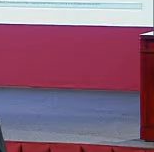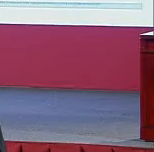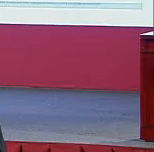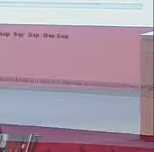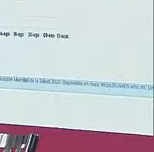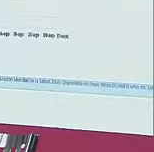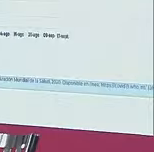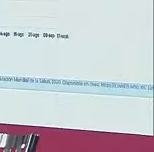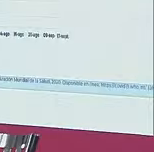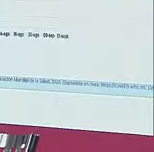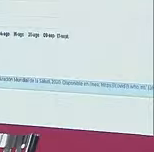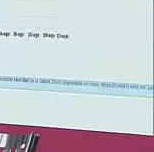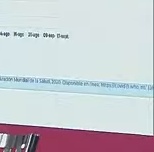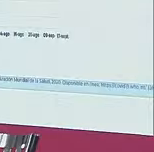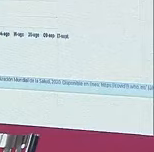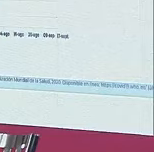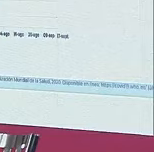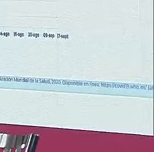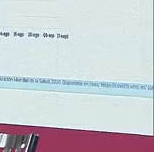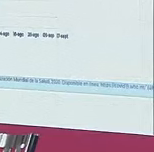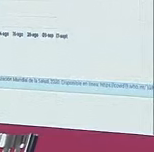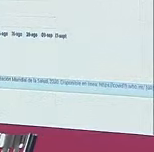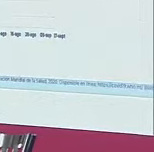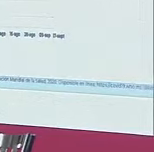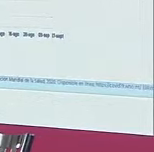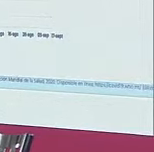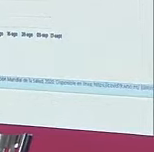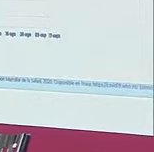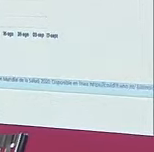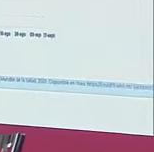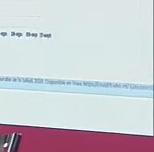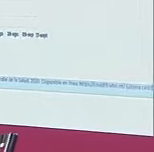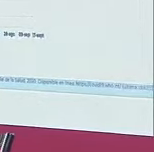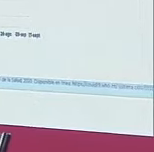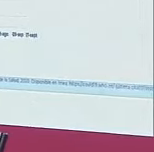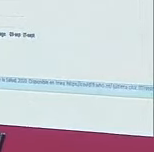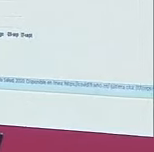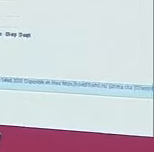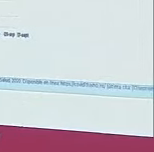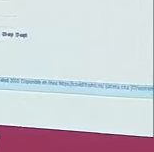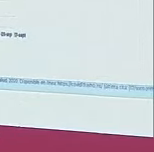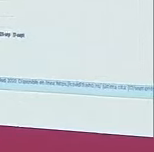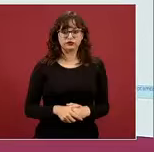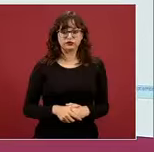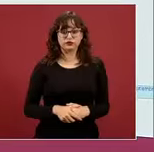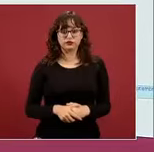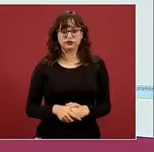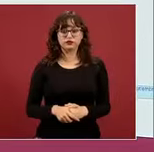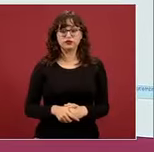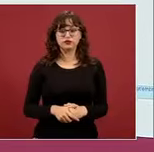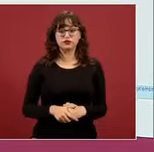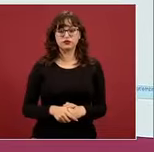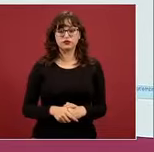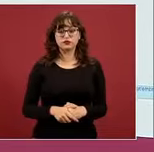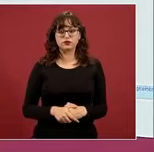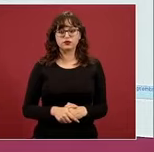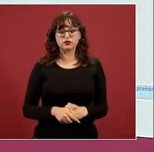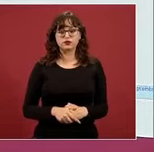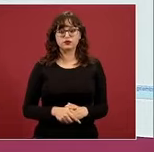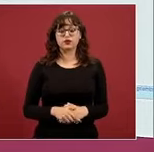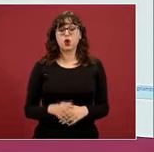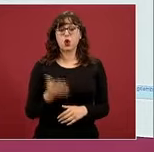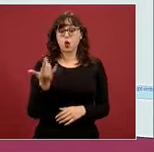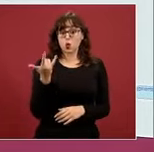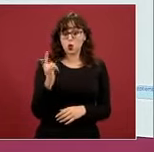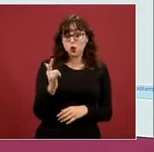descenso, poca transmisión durante el verano, y tuvieron desde finales de julio un rebrote, una fase